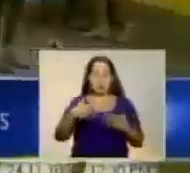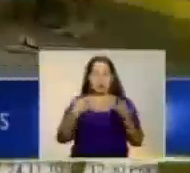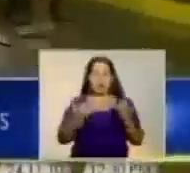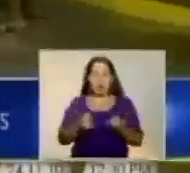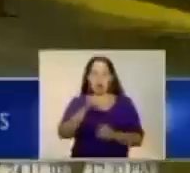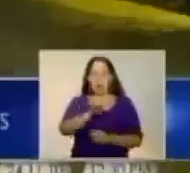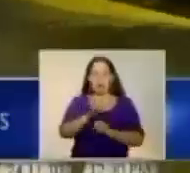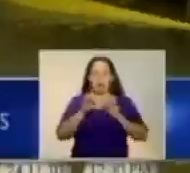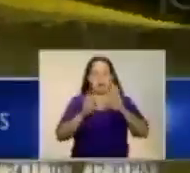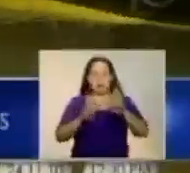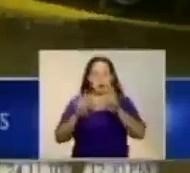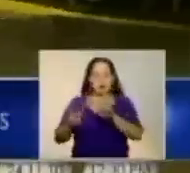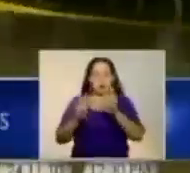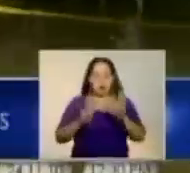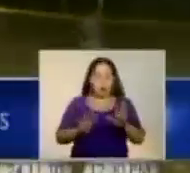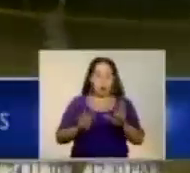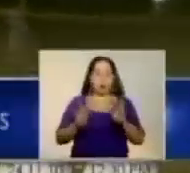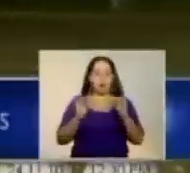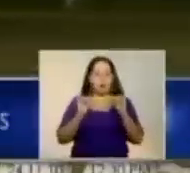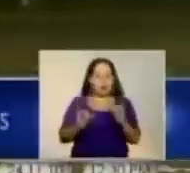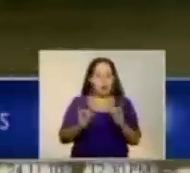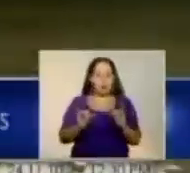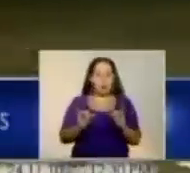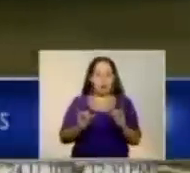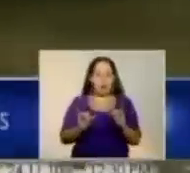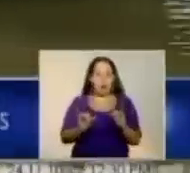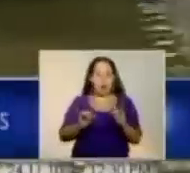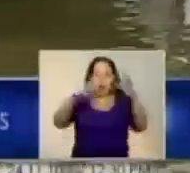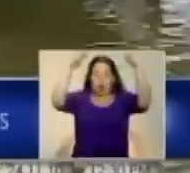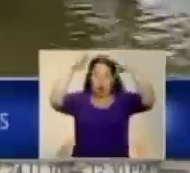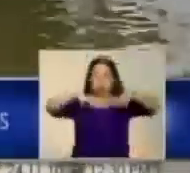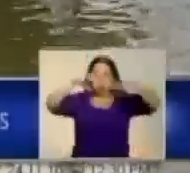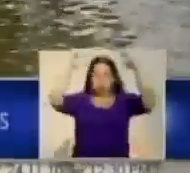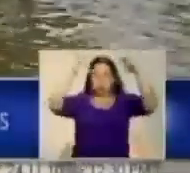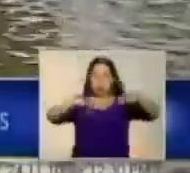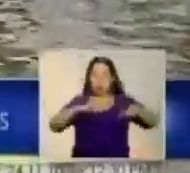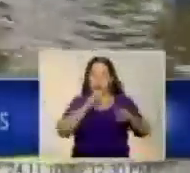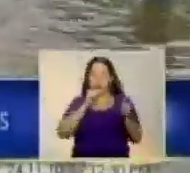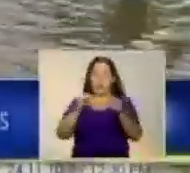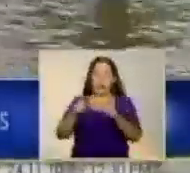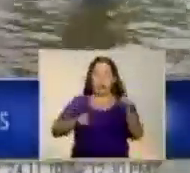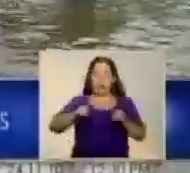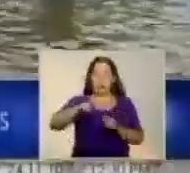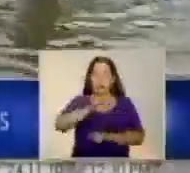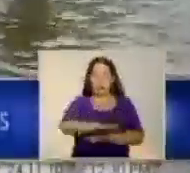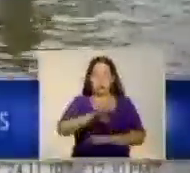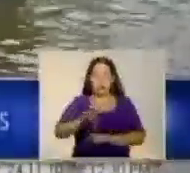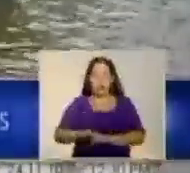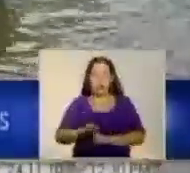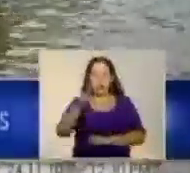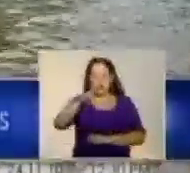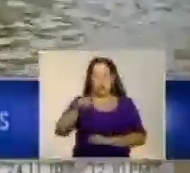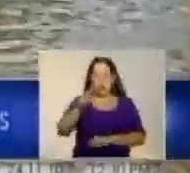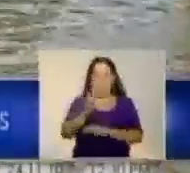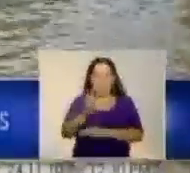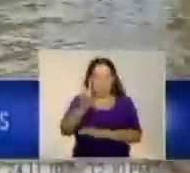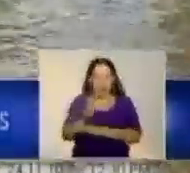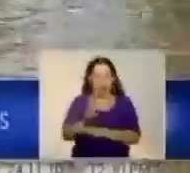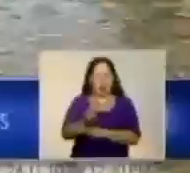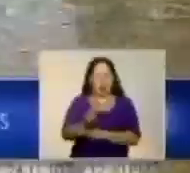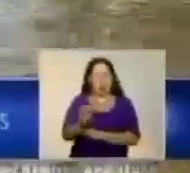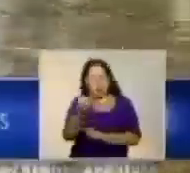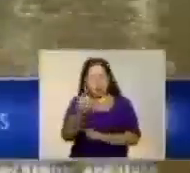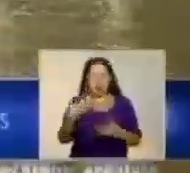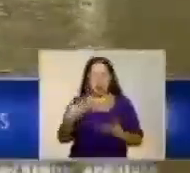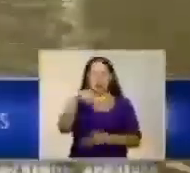el año 1999, cuando el deslave que afectó varios estados del país, el estado Vargas específicamente y